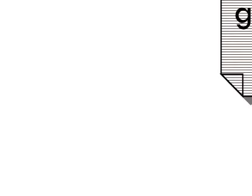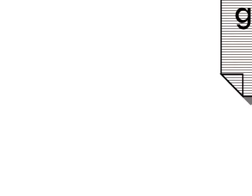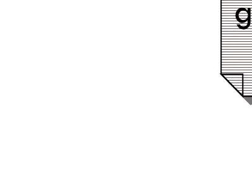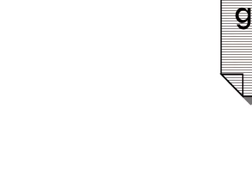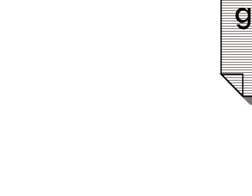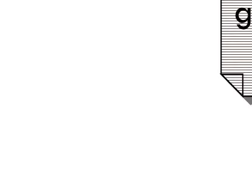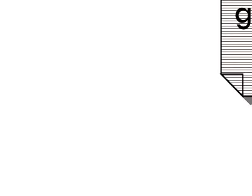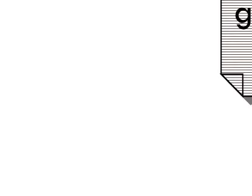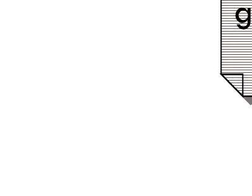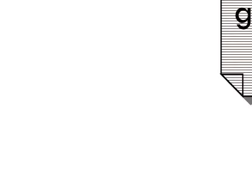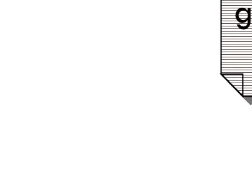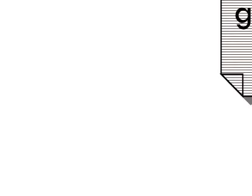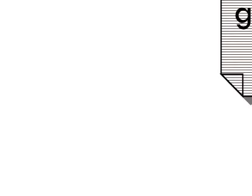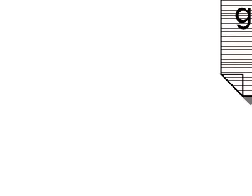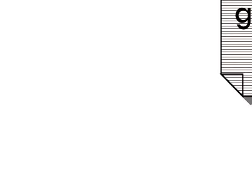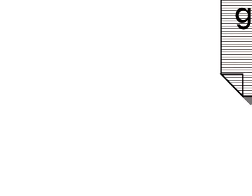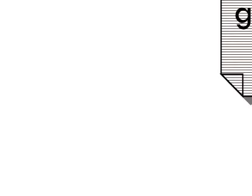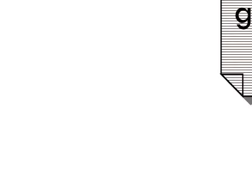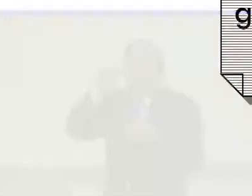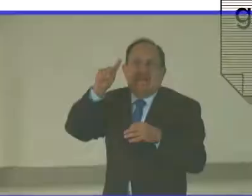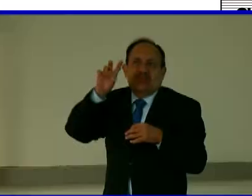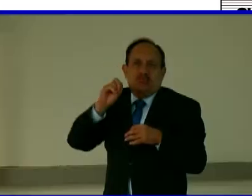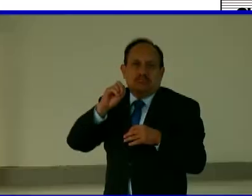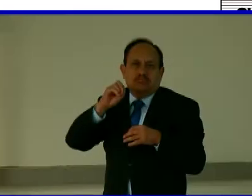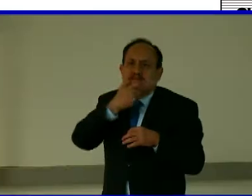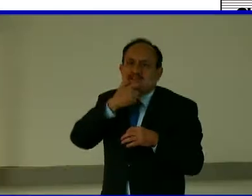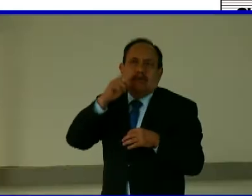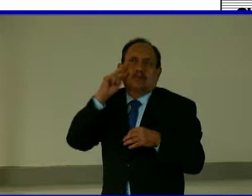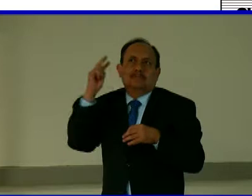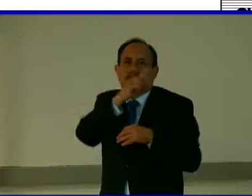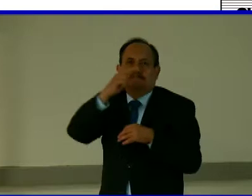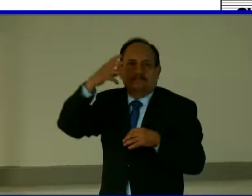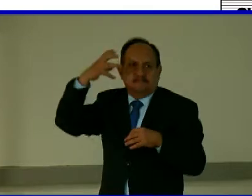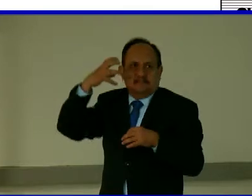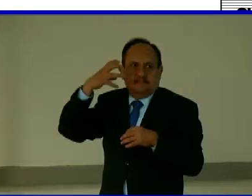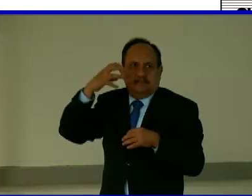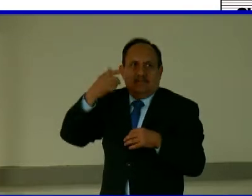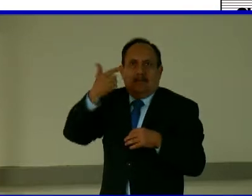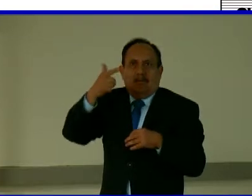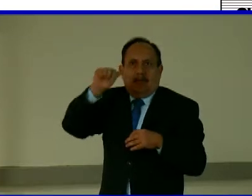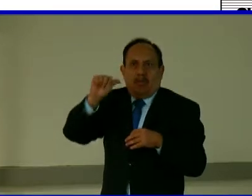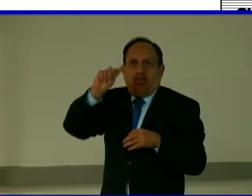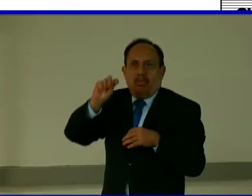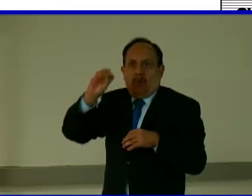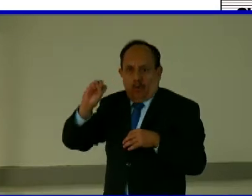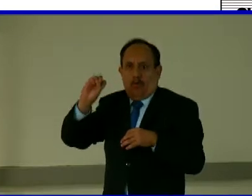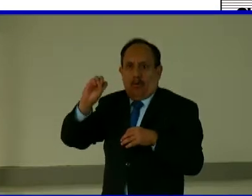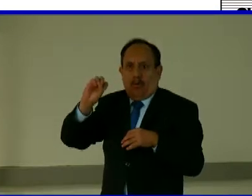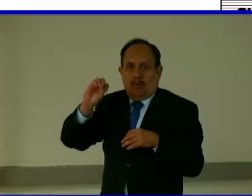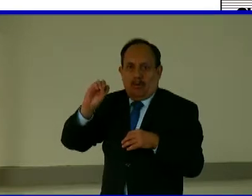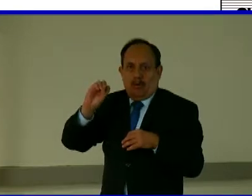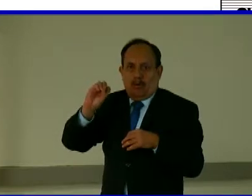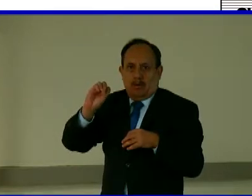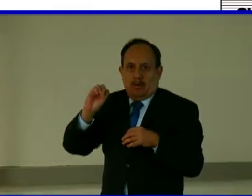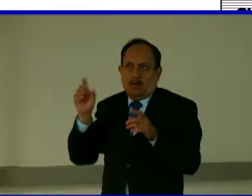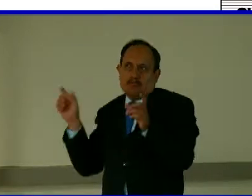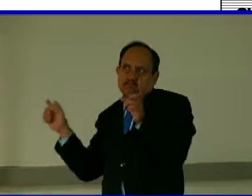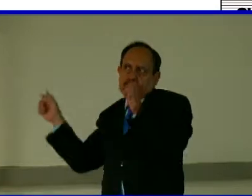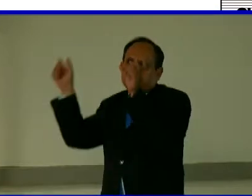más importante que en español. Veo G-A-T-O, gato. Lo mezclo y